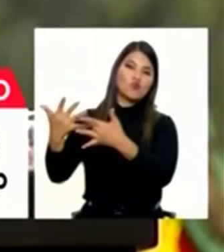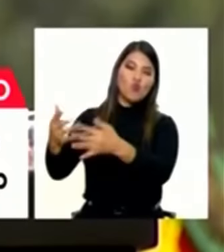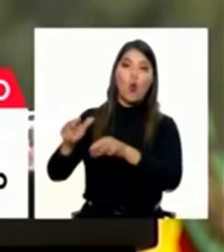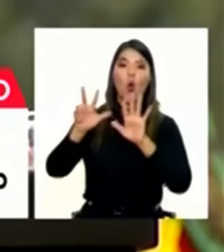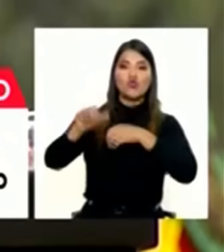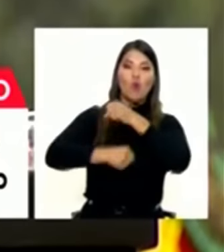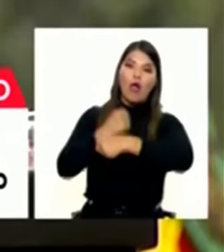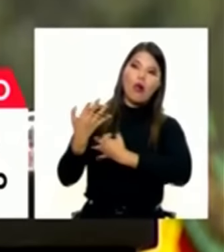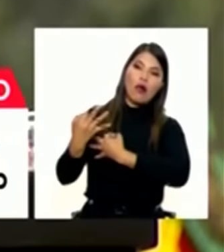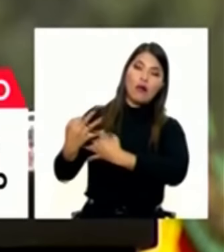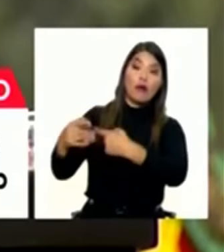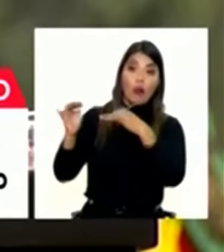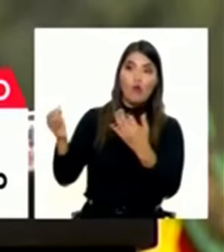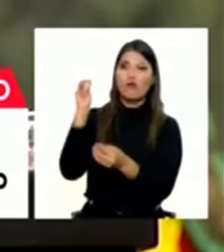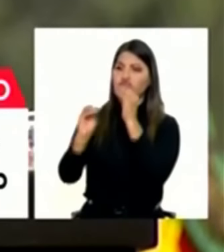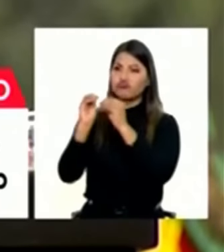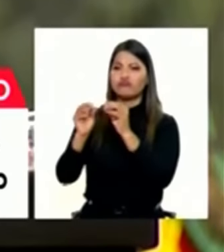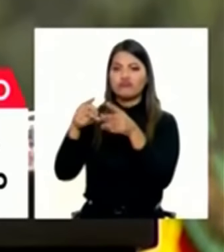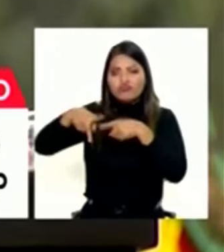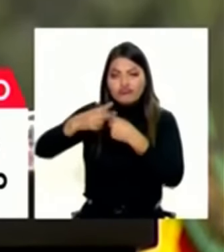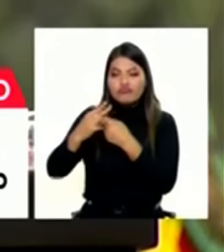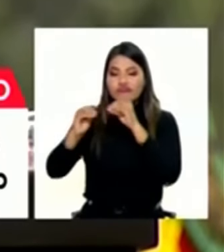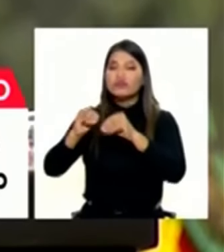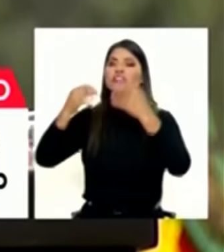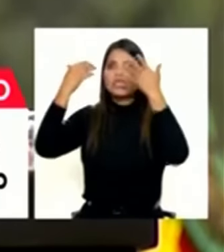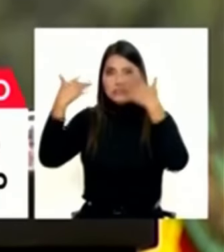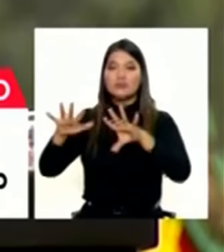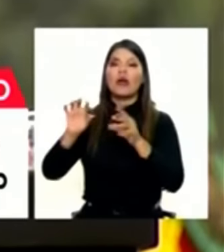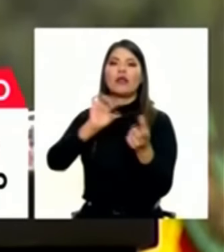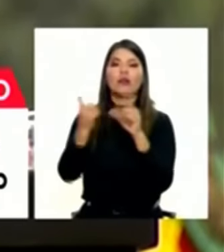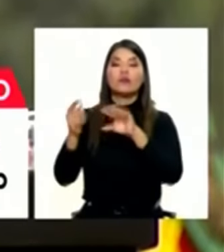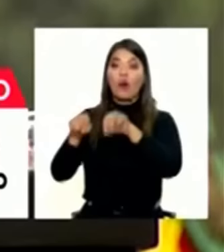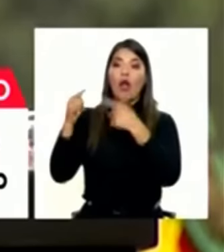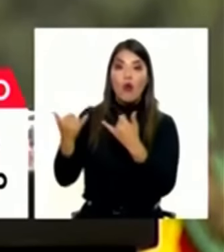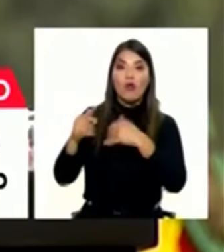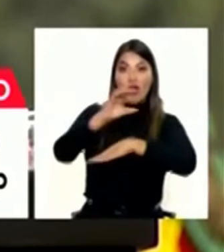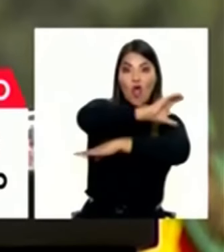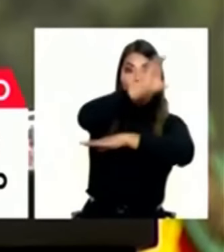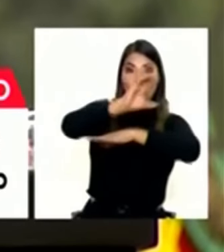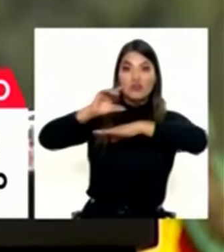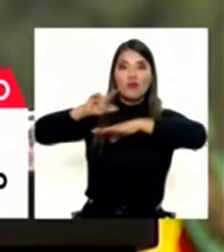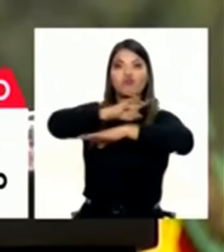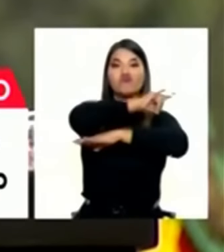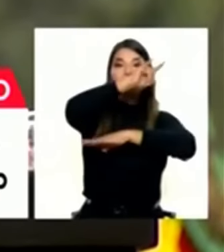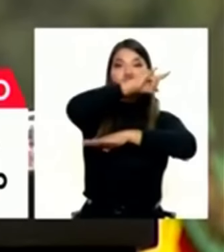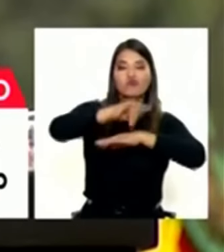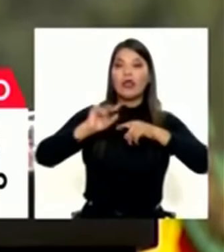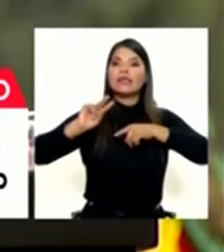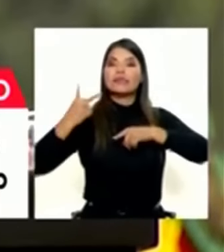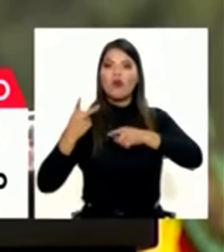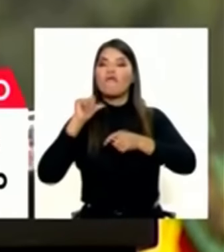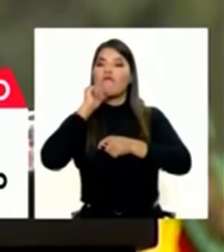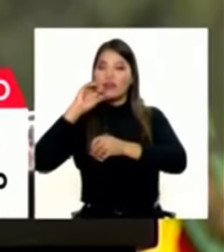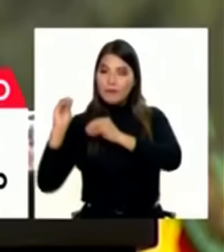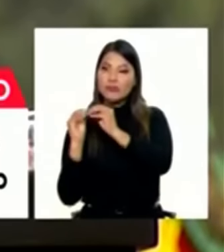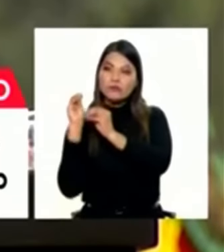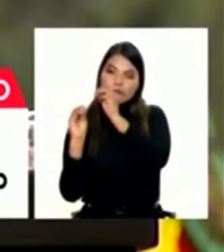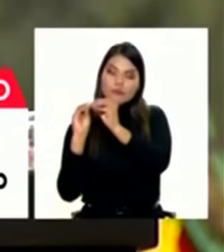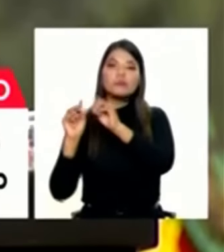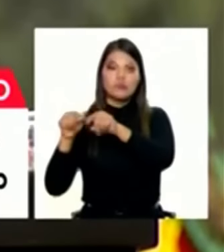de los cuales ya se encuentra coberturando la costa norte de nuestro país y el segundo estará terminado en pocos